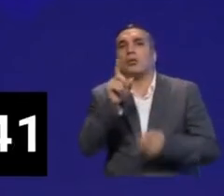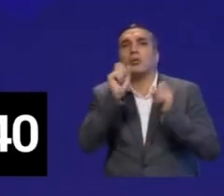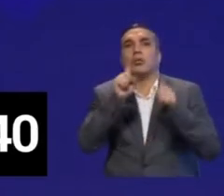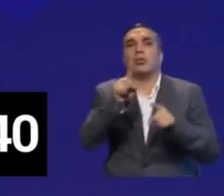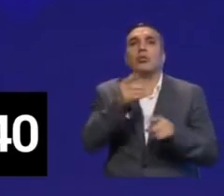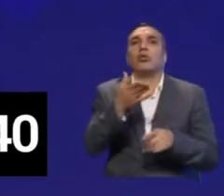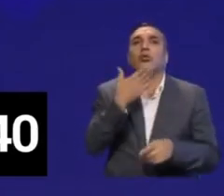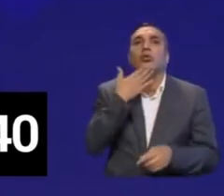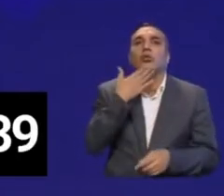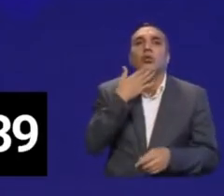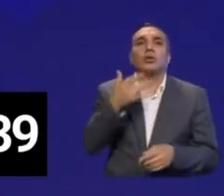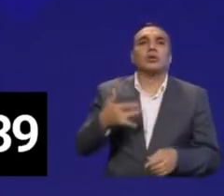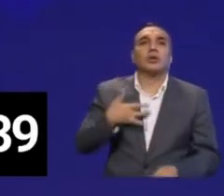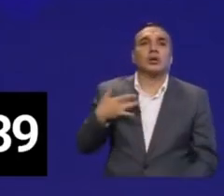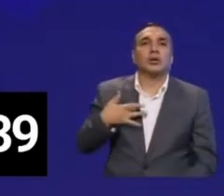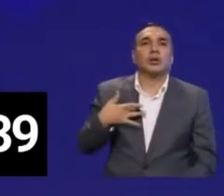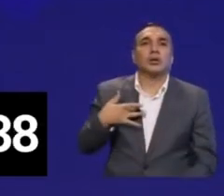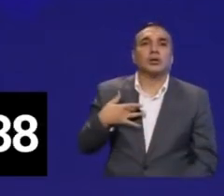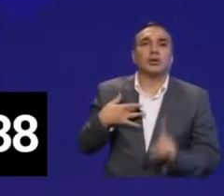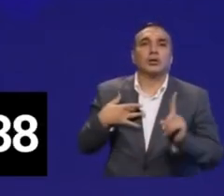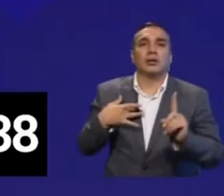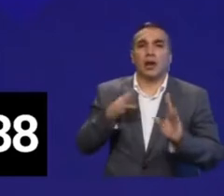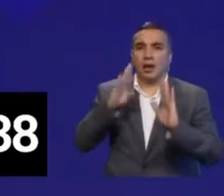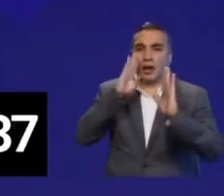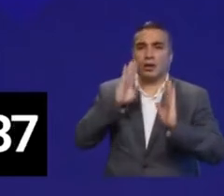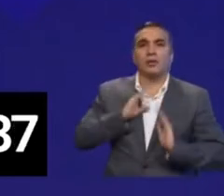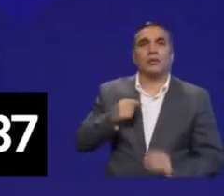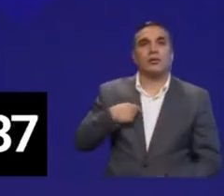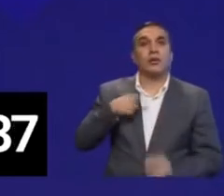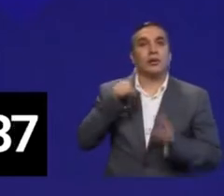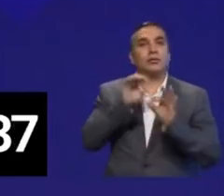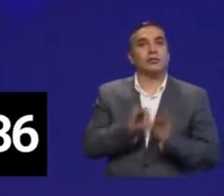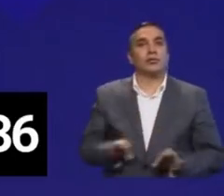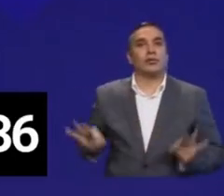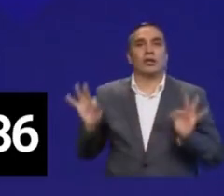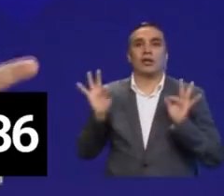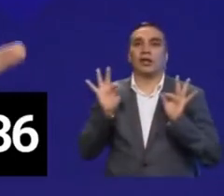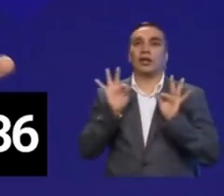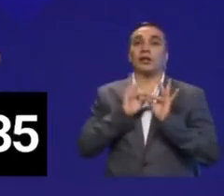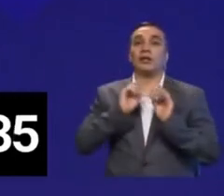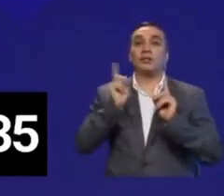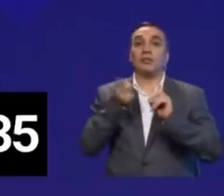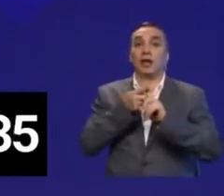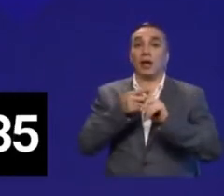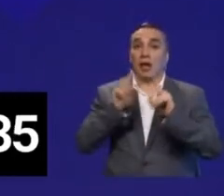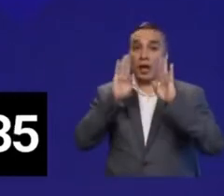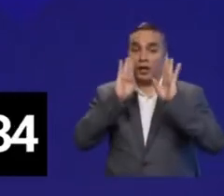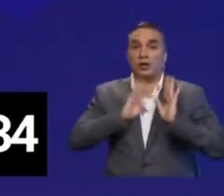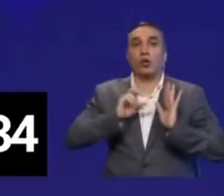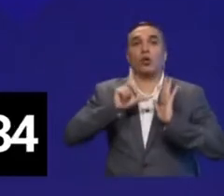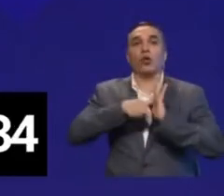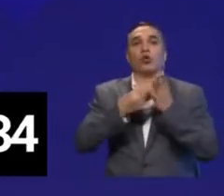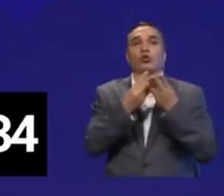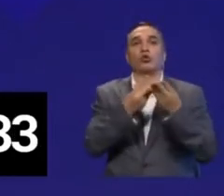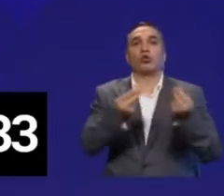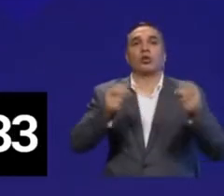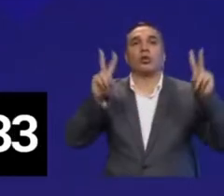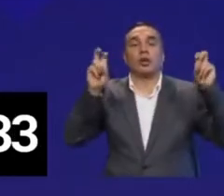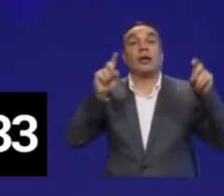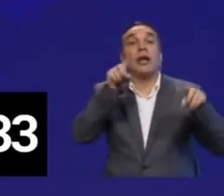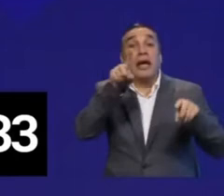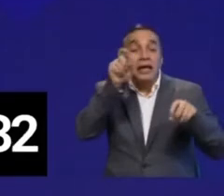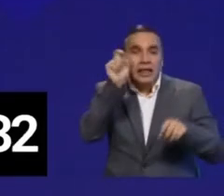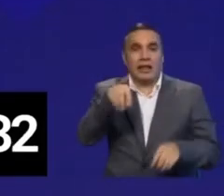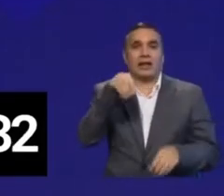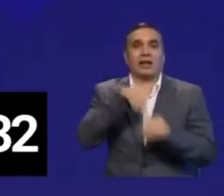¿usted cómo se siente? Y me atendieron. Primero me atendieron y después se arregló el tema. Eso es lo que tenemos que lograr